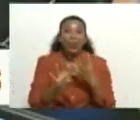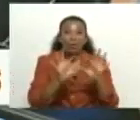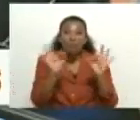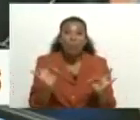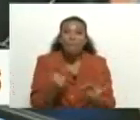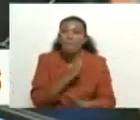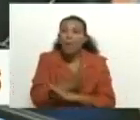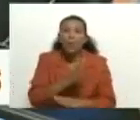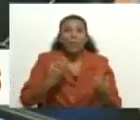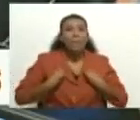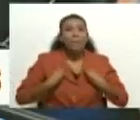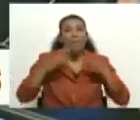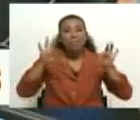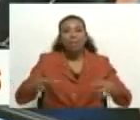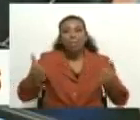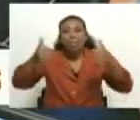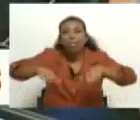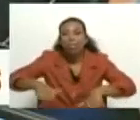que afectan la vida cotidiana.